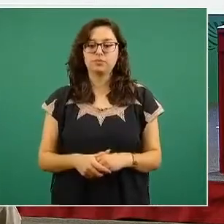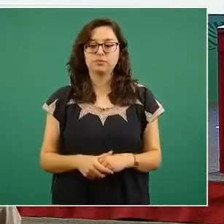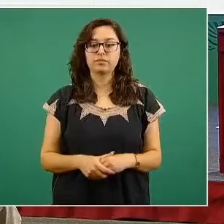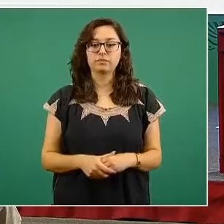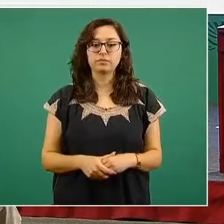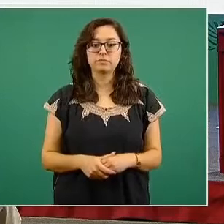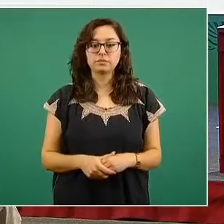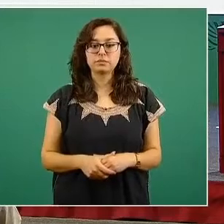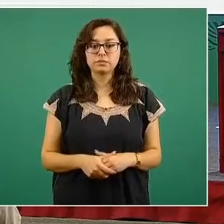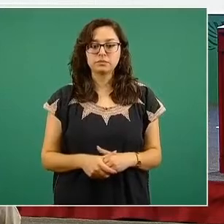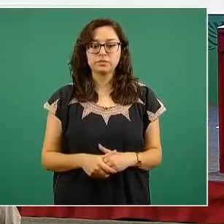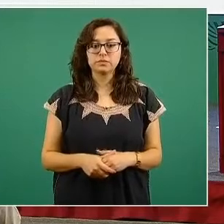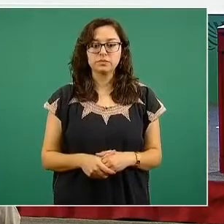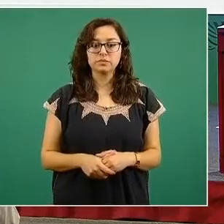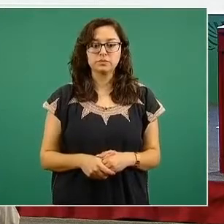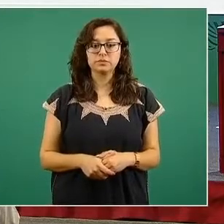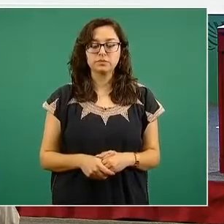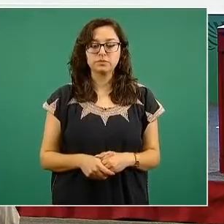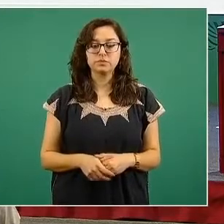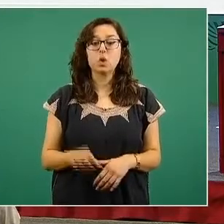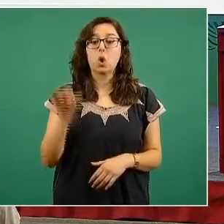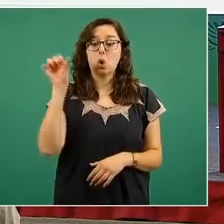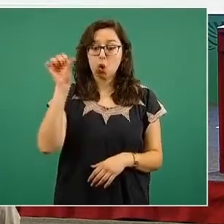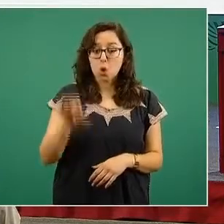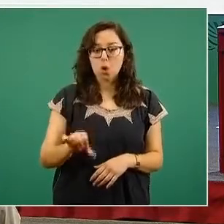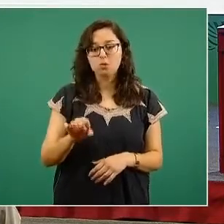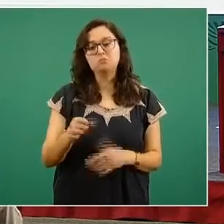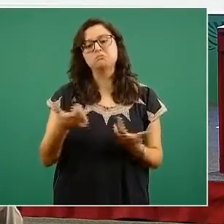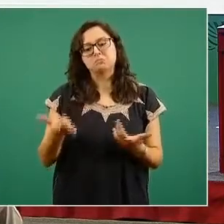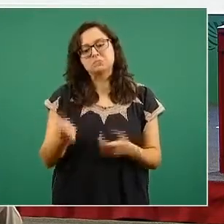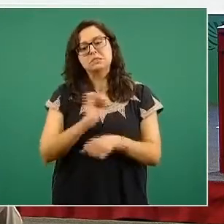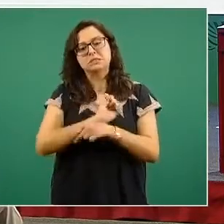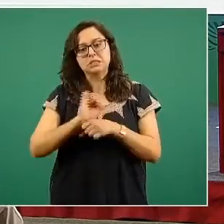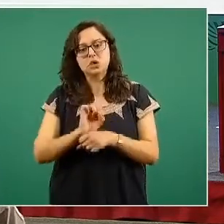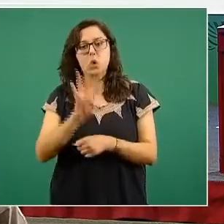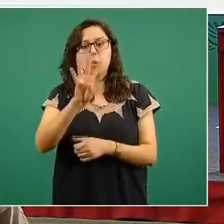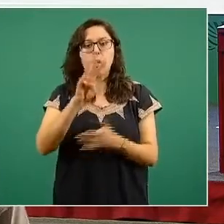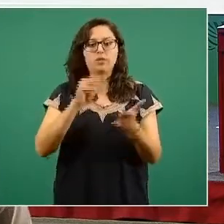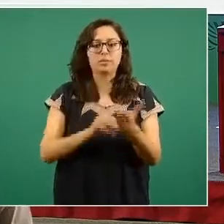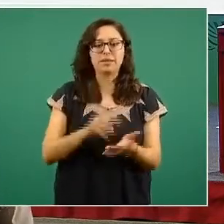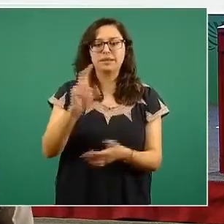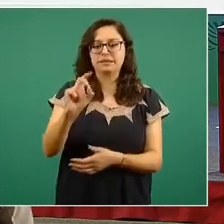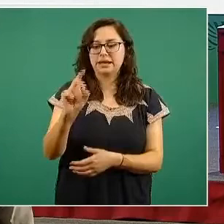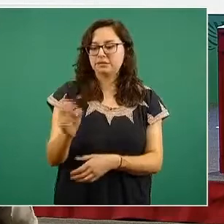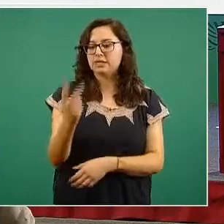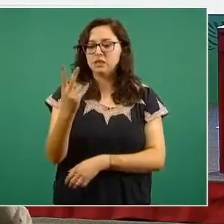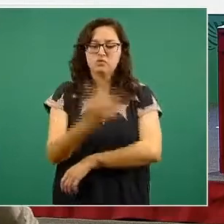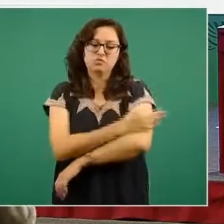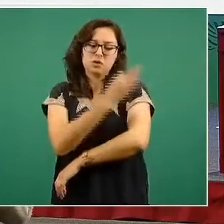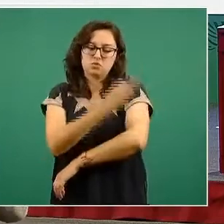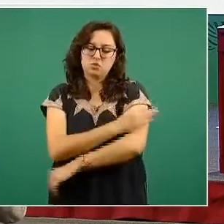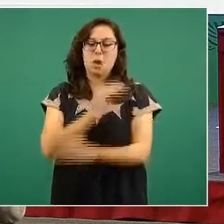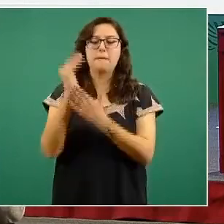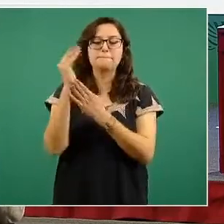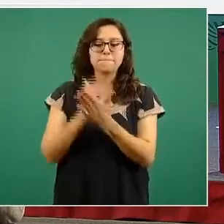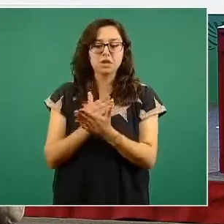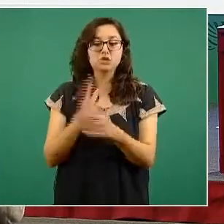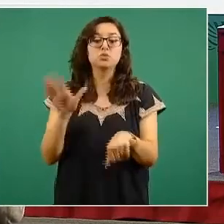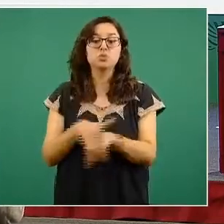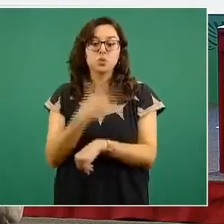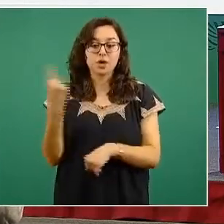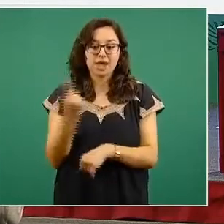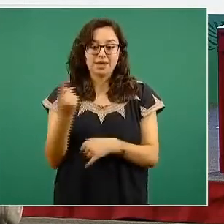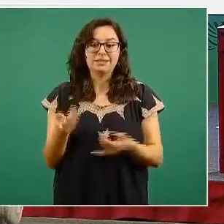tuvimos un logro más modesto de 4.032. ¿Por qué razón? Porque estamos ya justamente en el periodo de